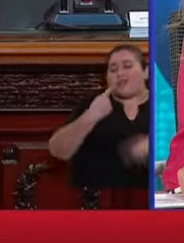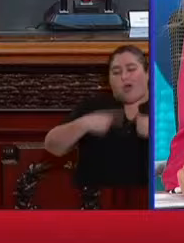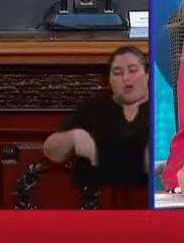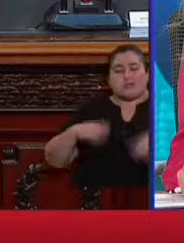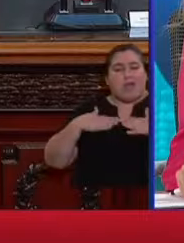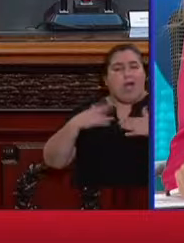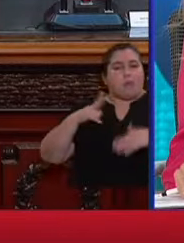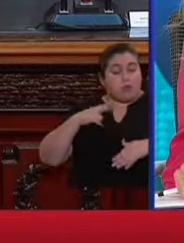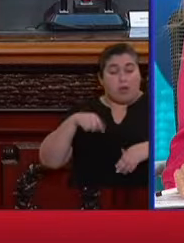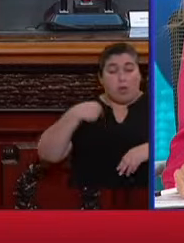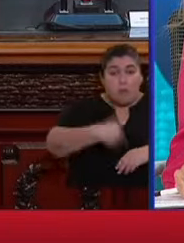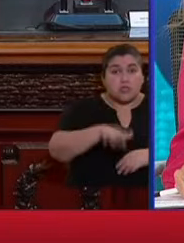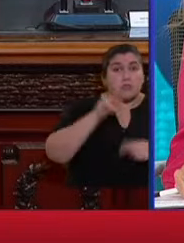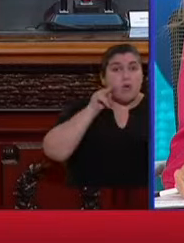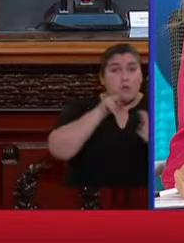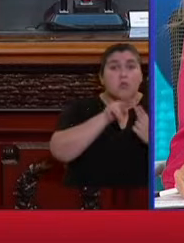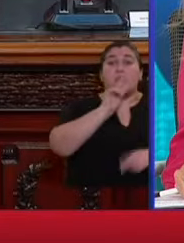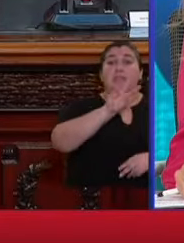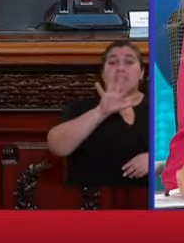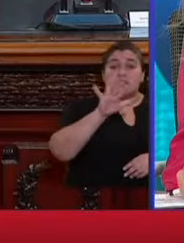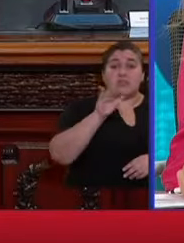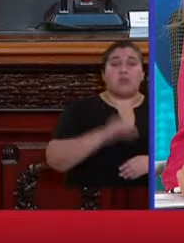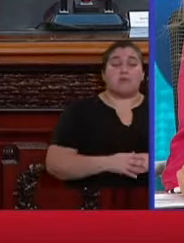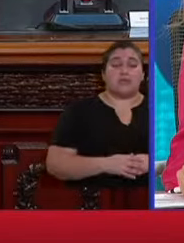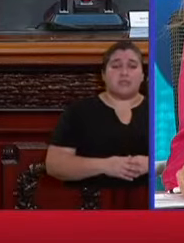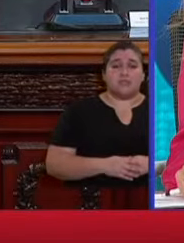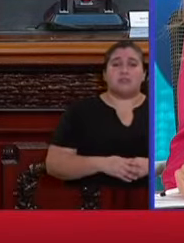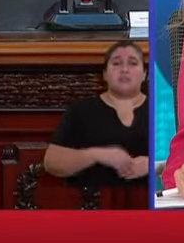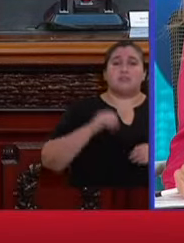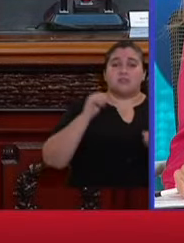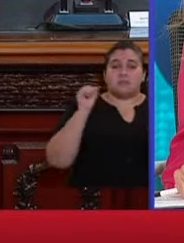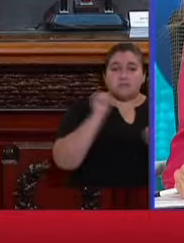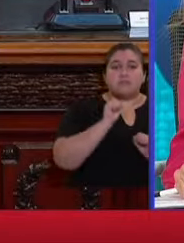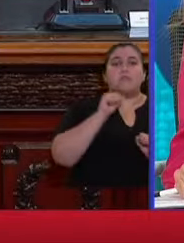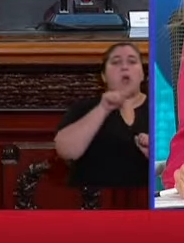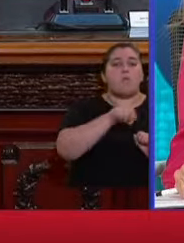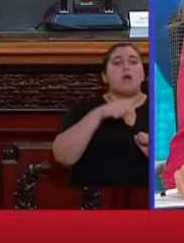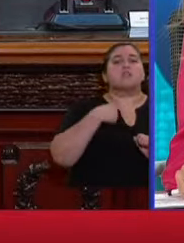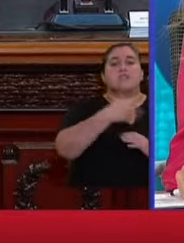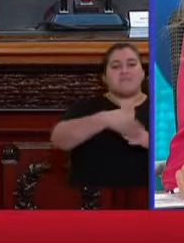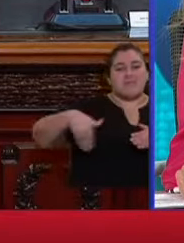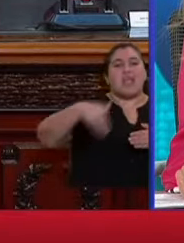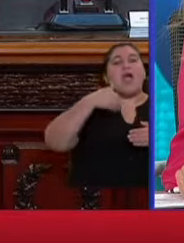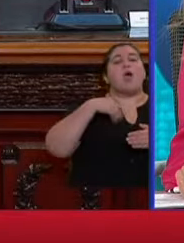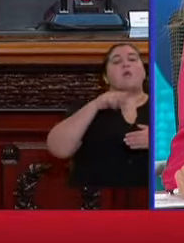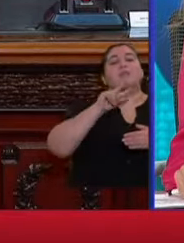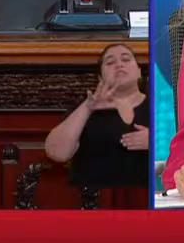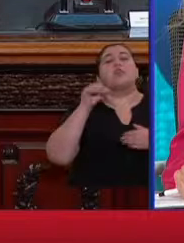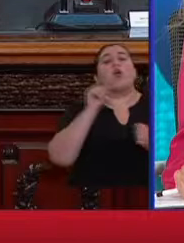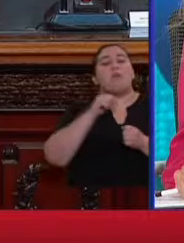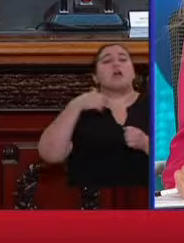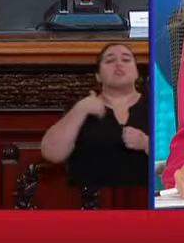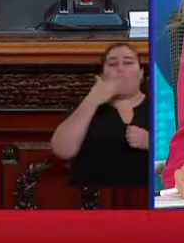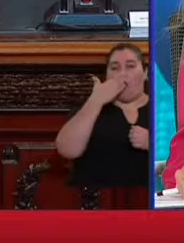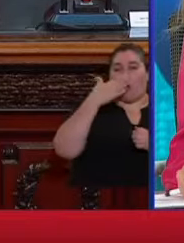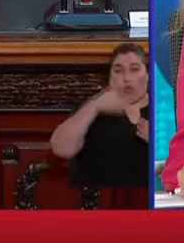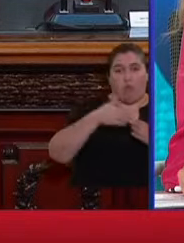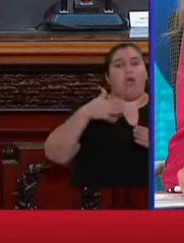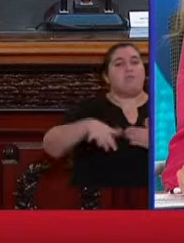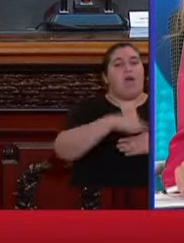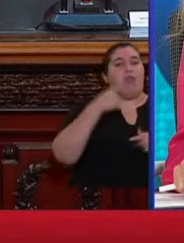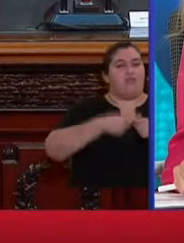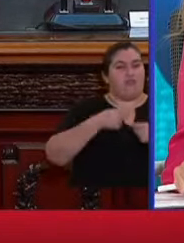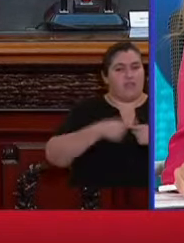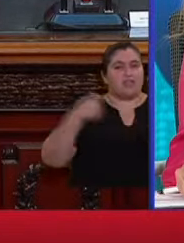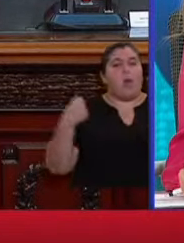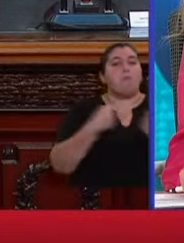sido un desecho de virtudes durante todo este tiempo y estos últimos 40 años, no se hubiesen equivocado. Le pregunto